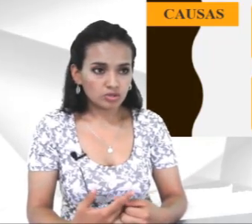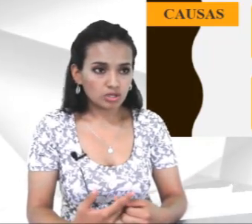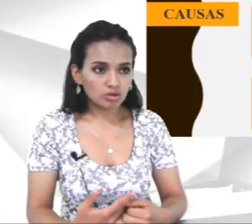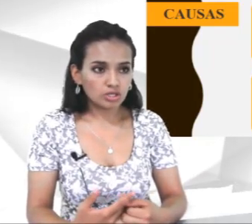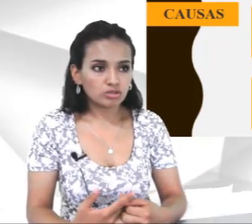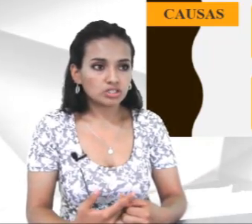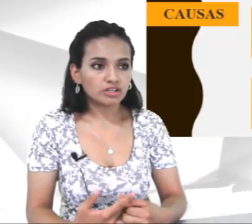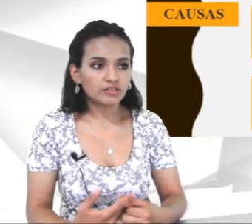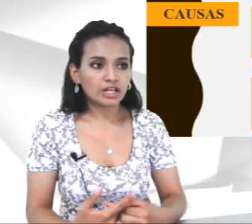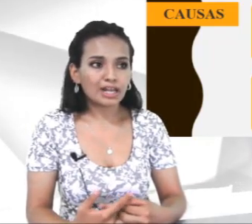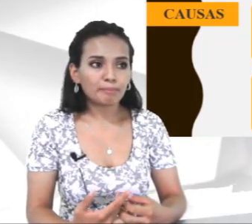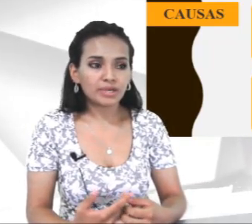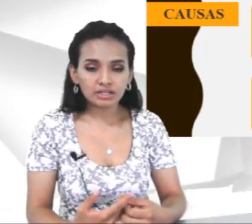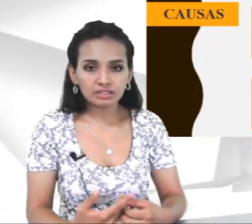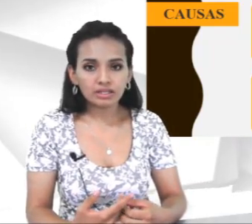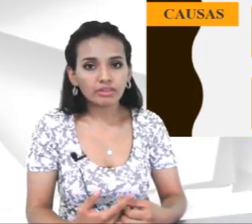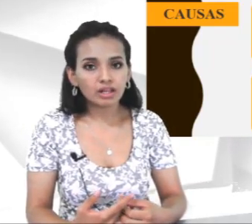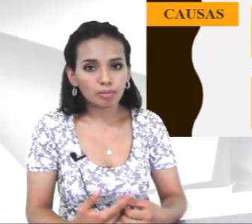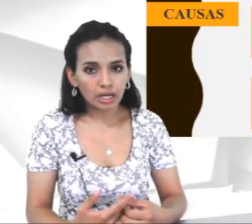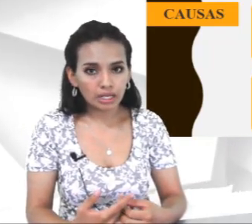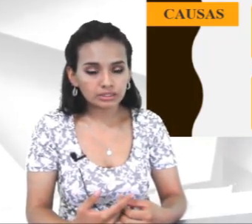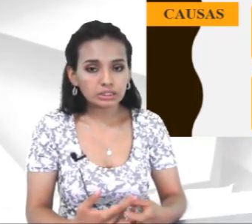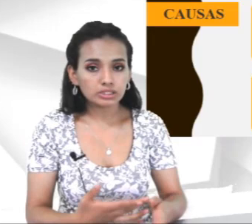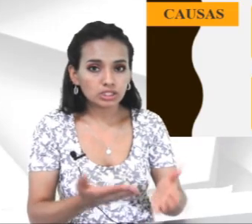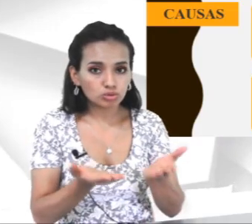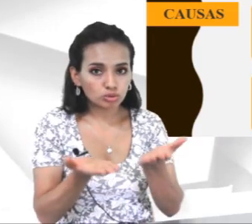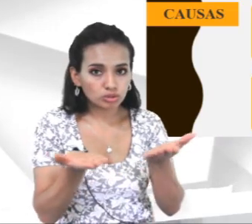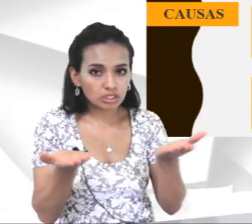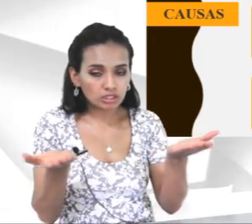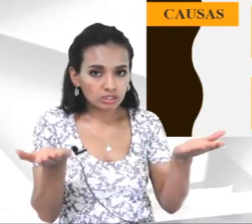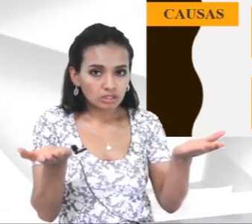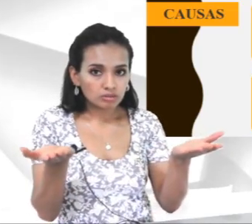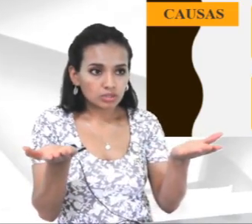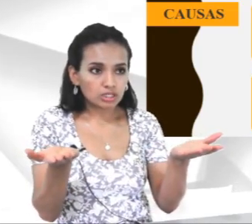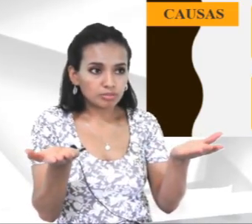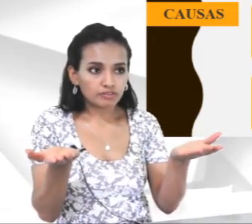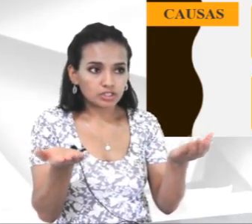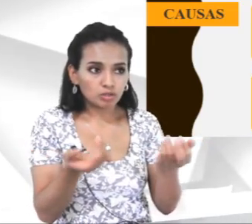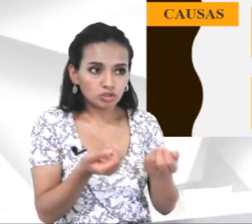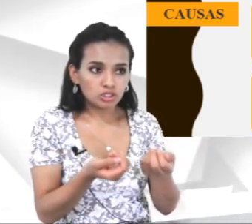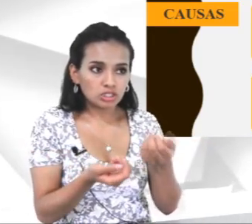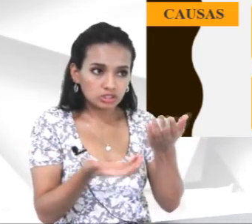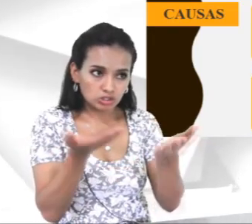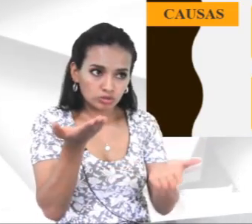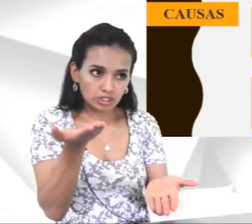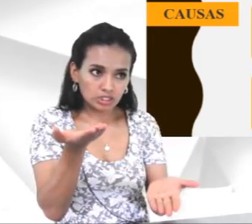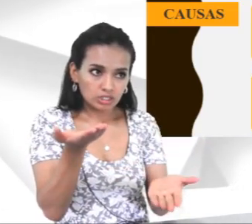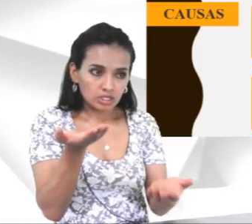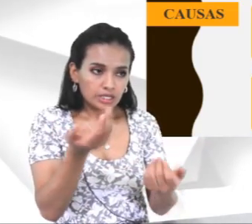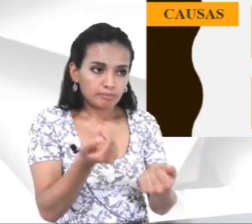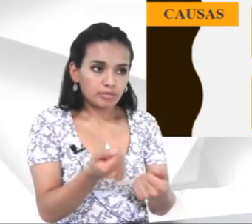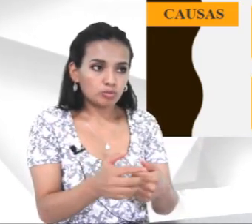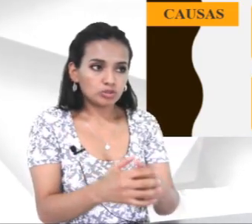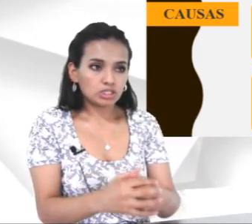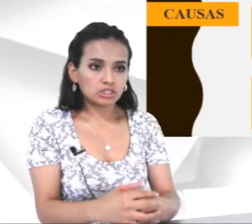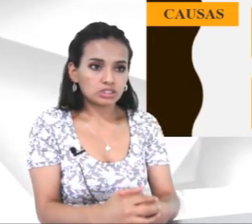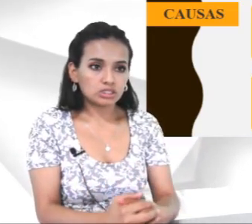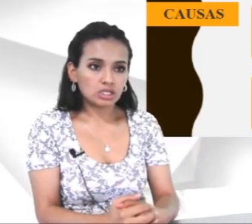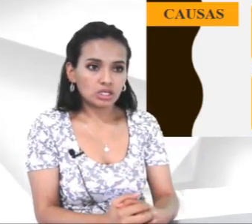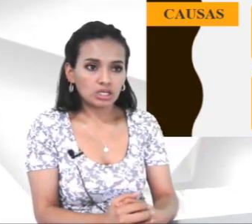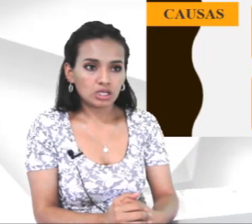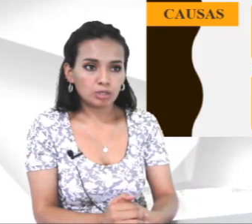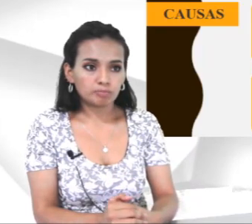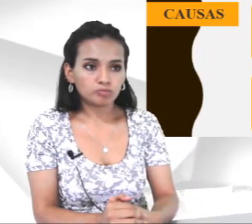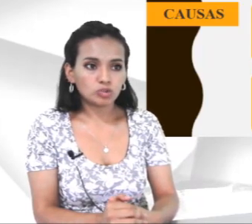desequilibrio ecológico se refiere a la pérdida del balance de si ya no todo está verdad en perfecta armonía sino que vemos que